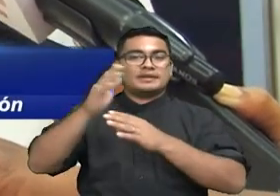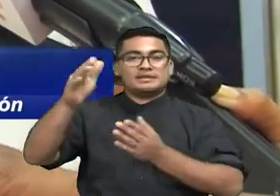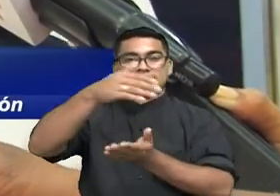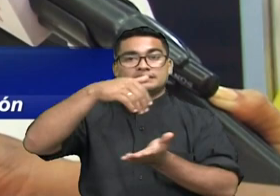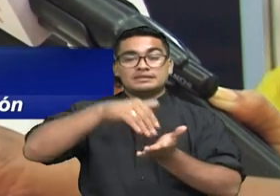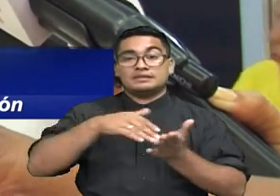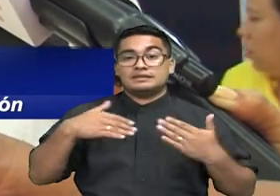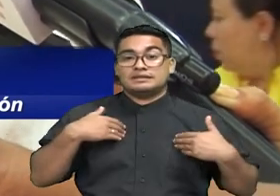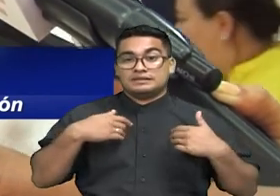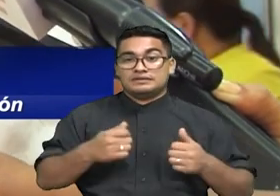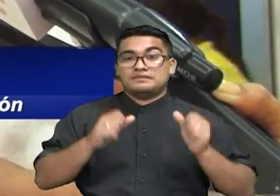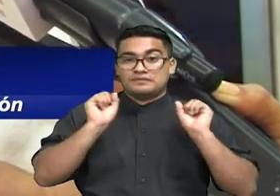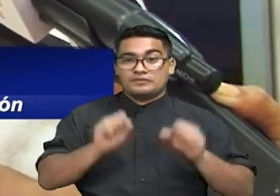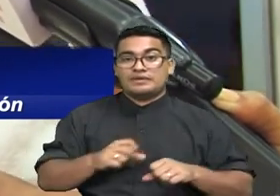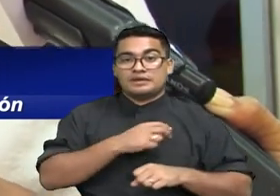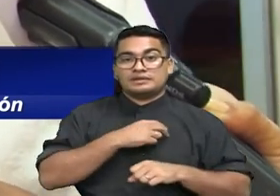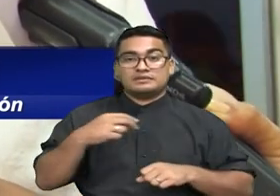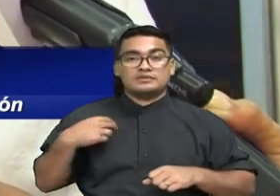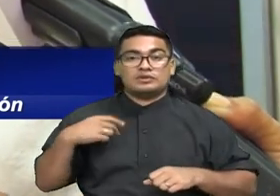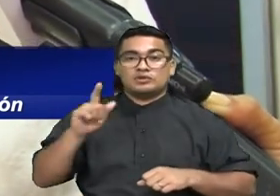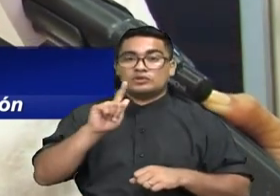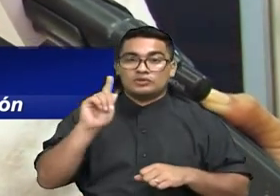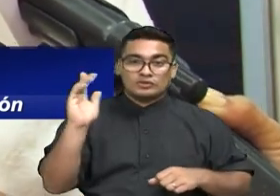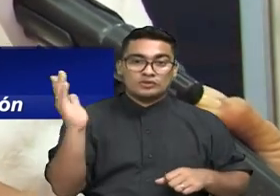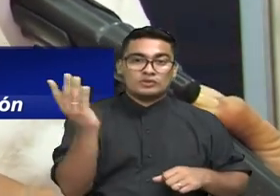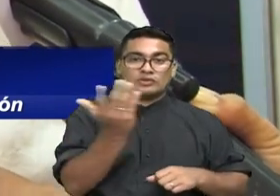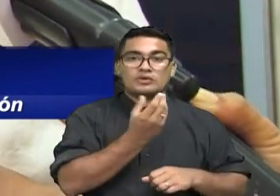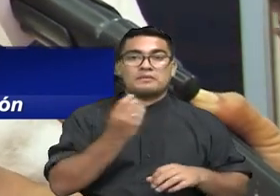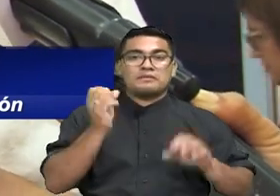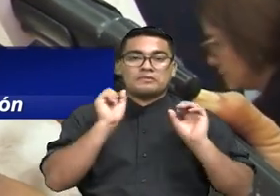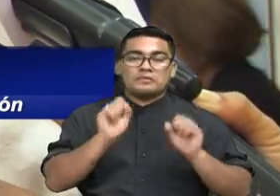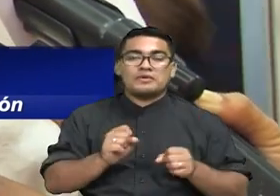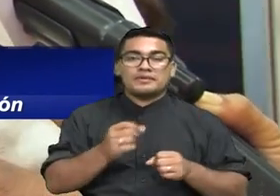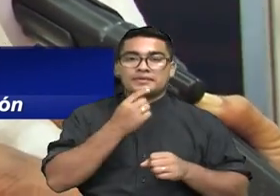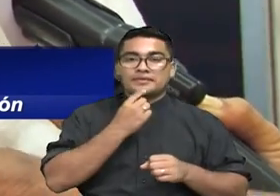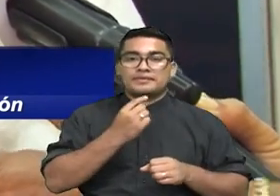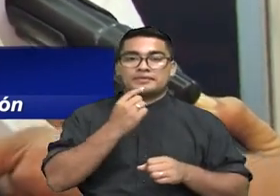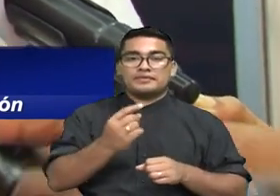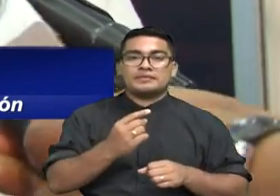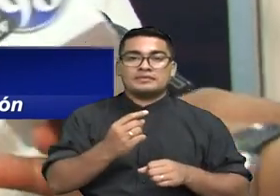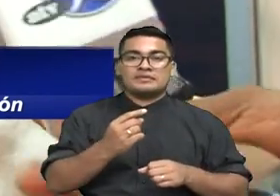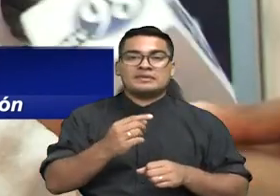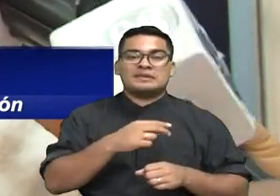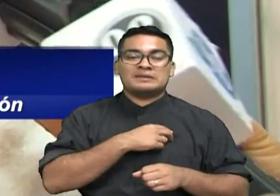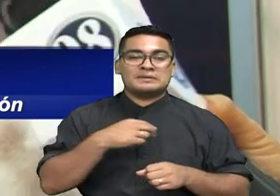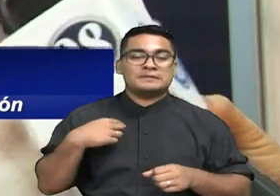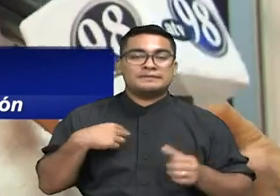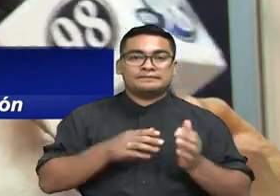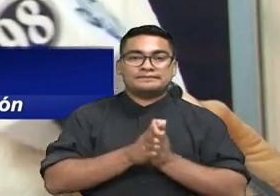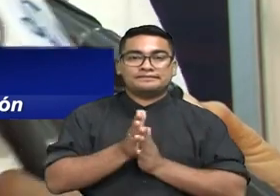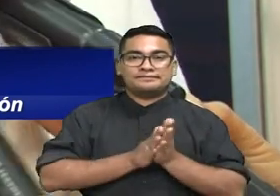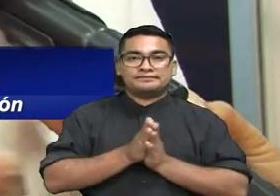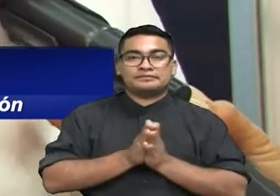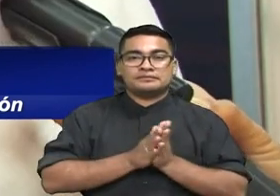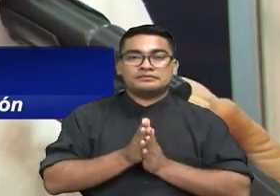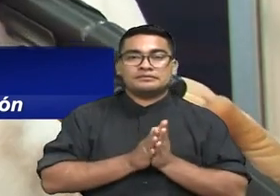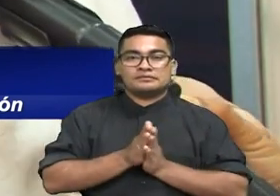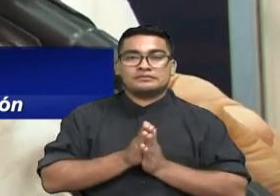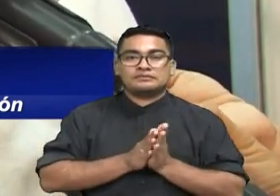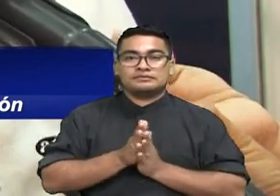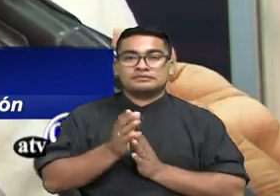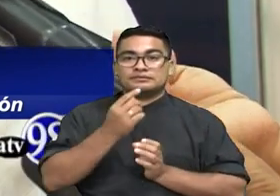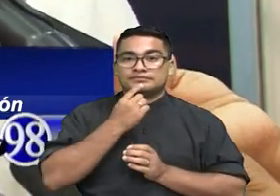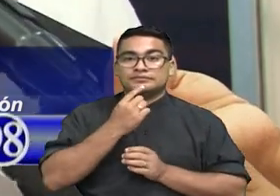hagan la misma intervención para que todas tengan la misma probabilidad de satisfacción, no